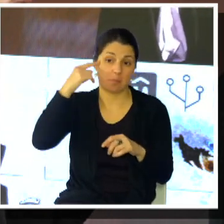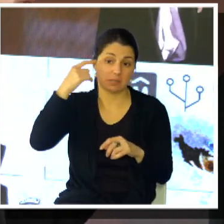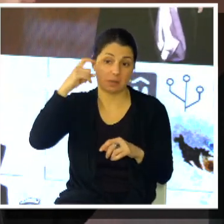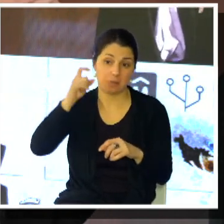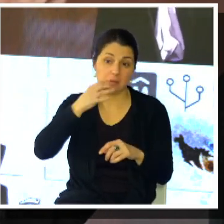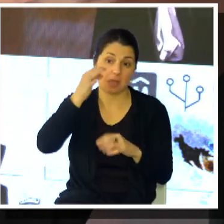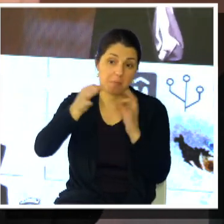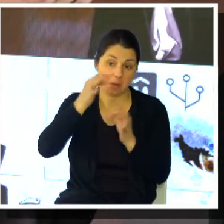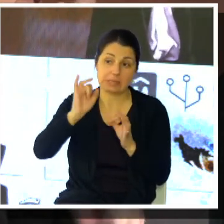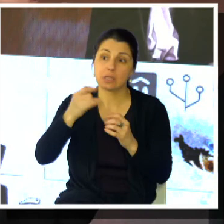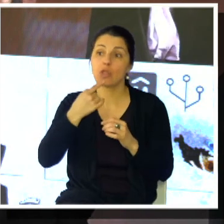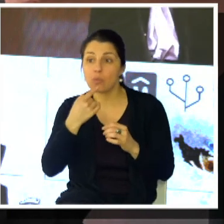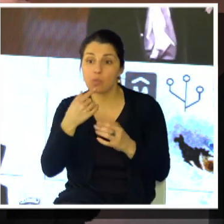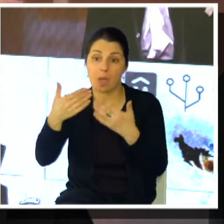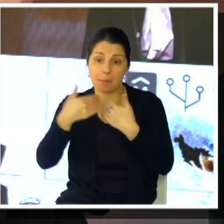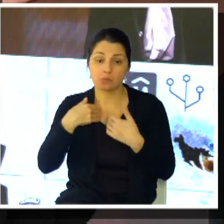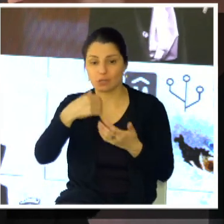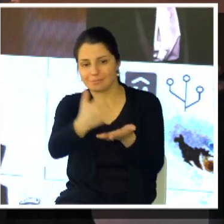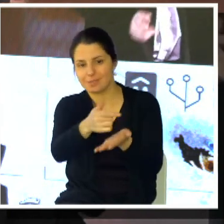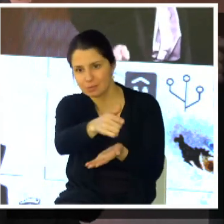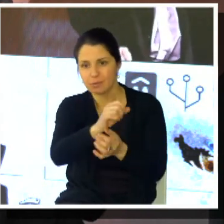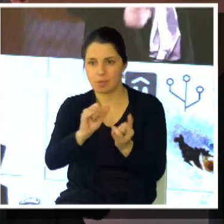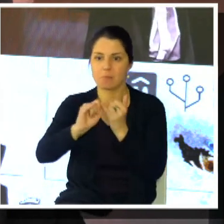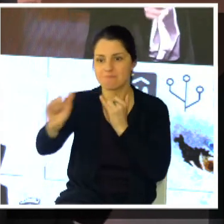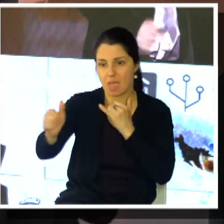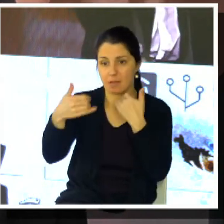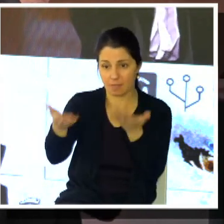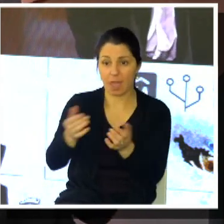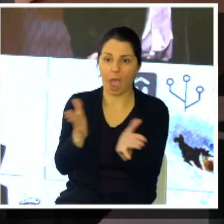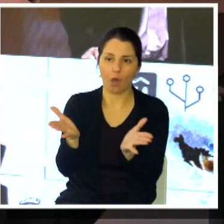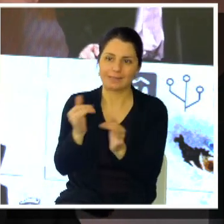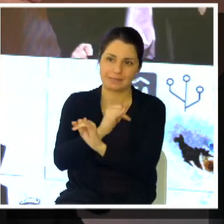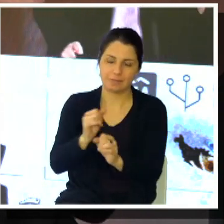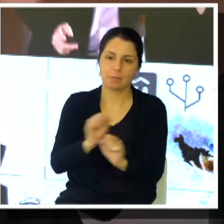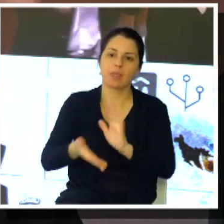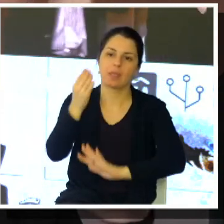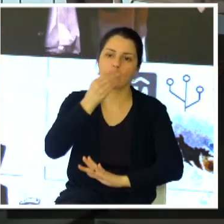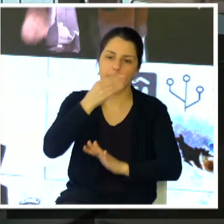comentarles. Cualquier consulta voy a estar acá abajo, dejo mi correo y bueno, ahora sí pueden ir a almorzar tranquilos.